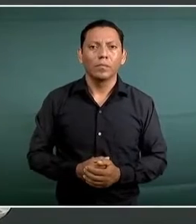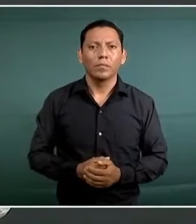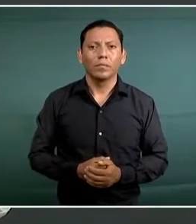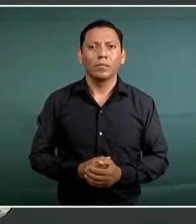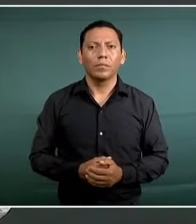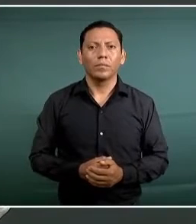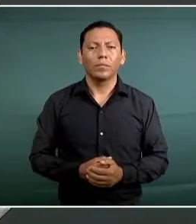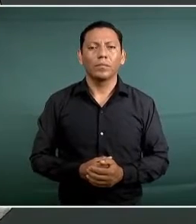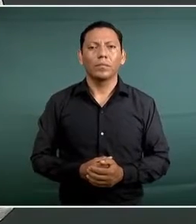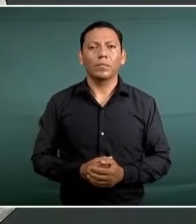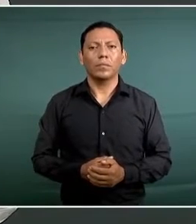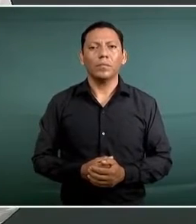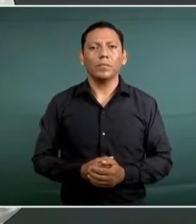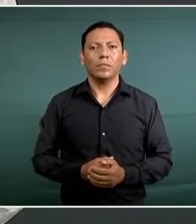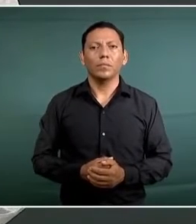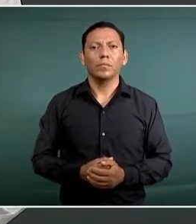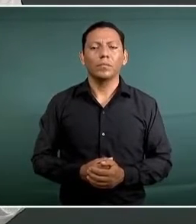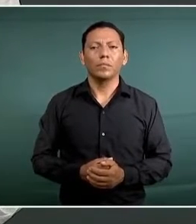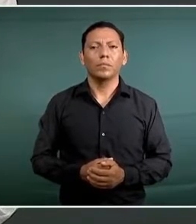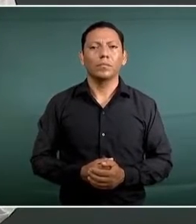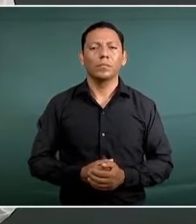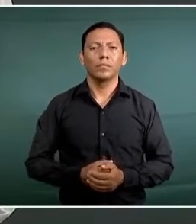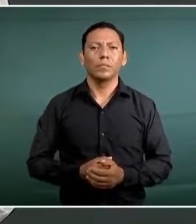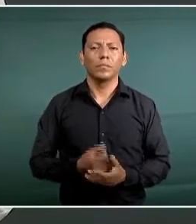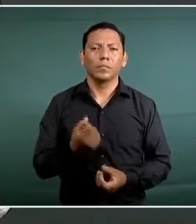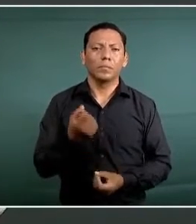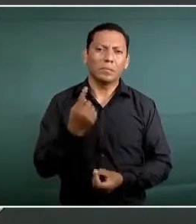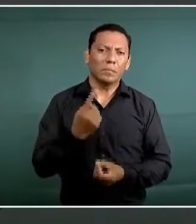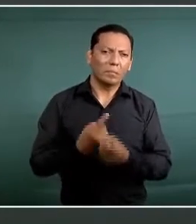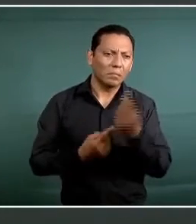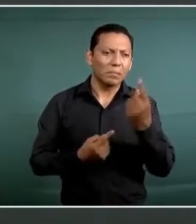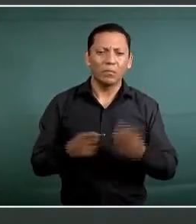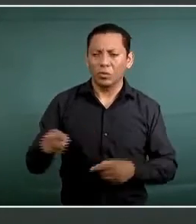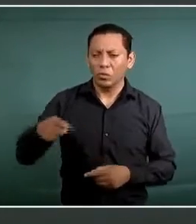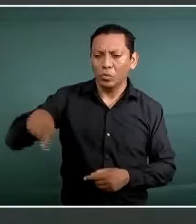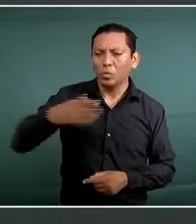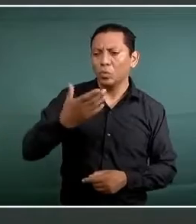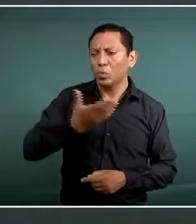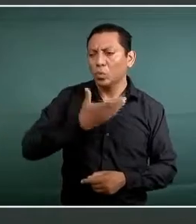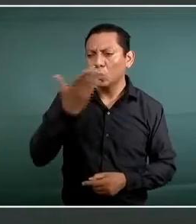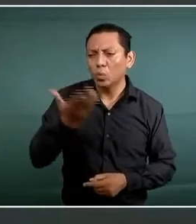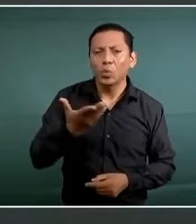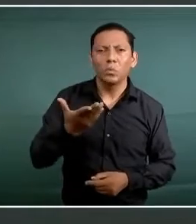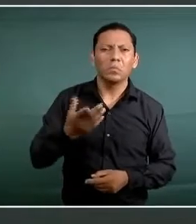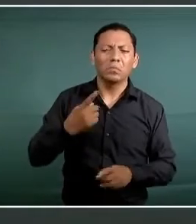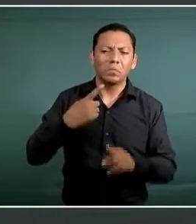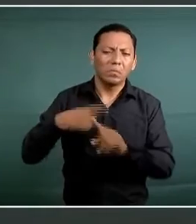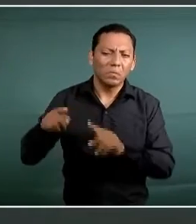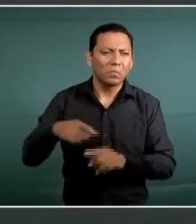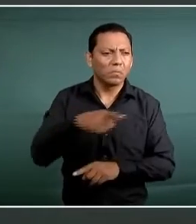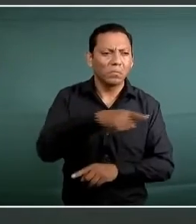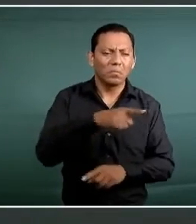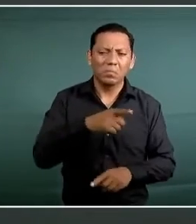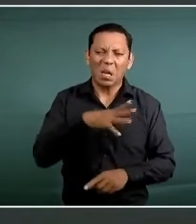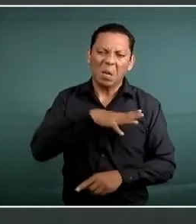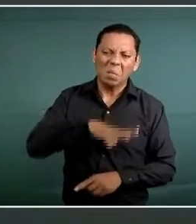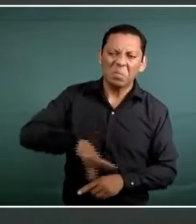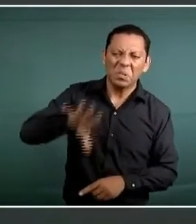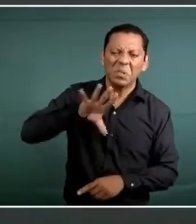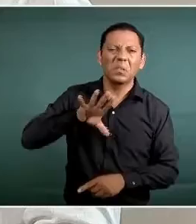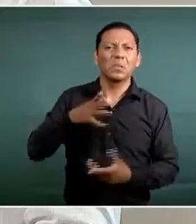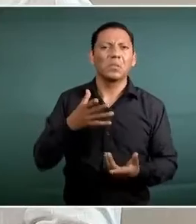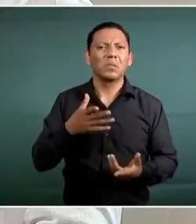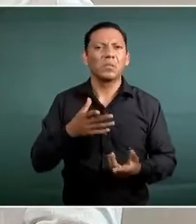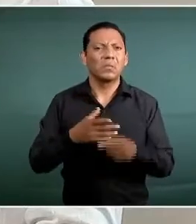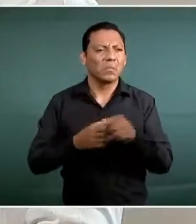desprecian nuestras tradiciones nuestras costumbres nuestras culturas